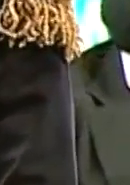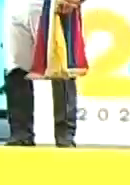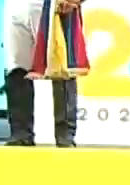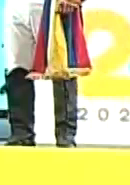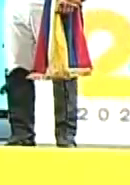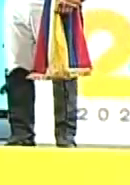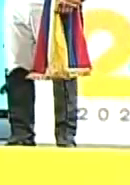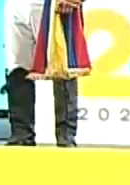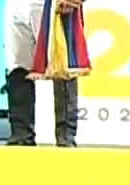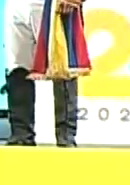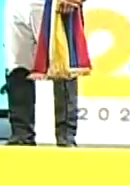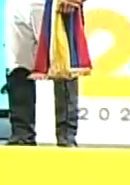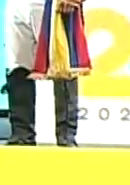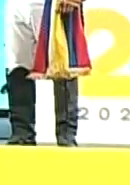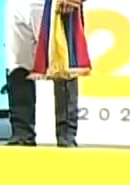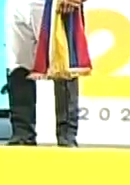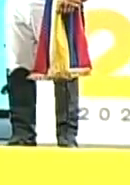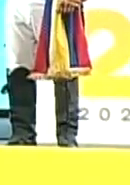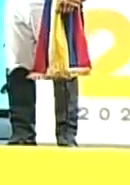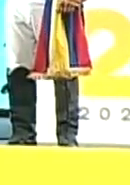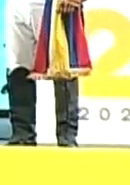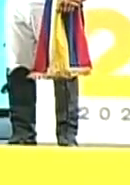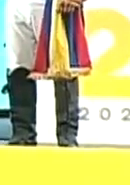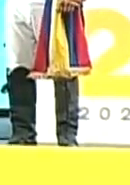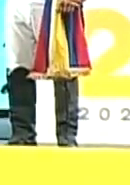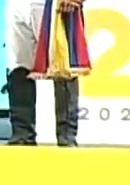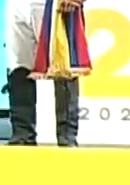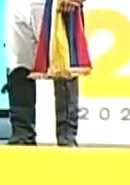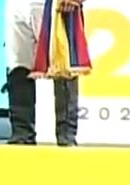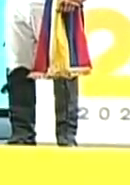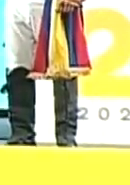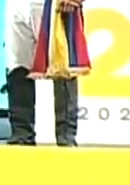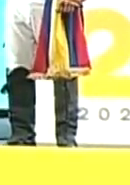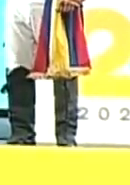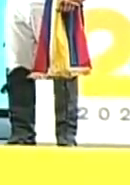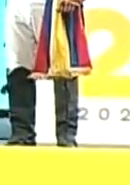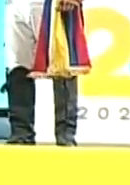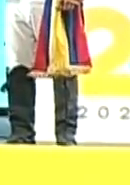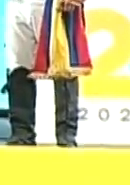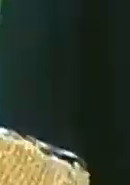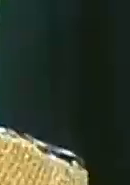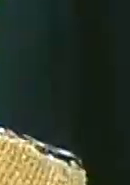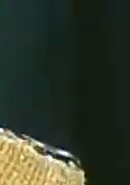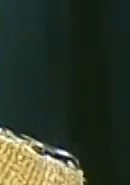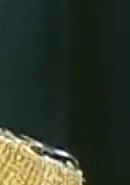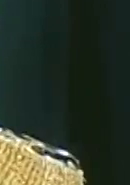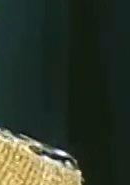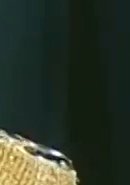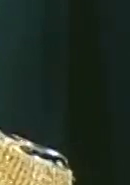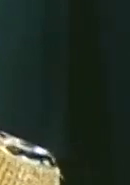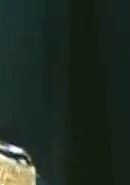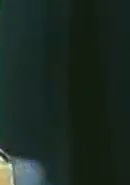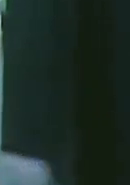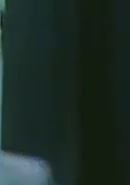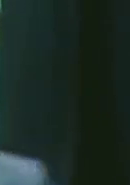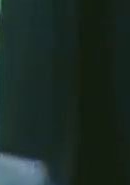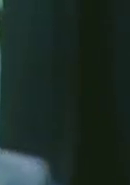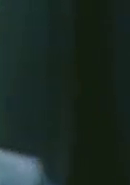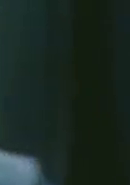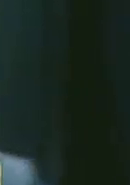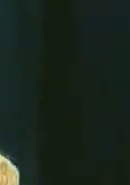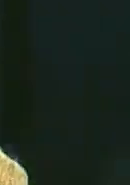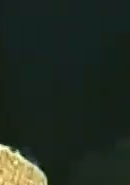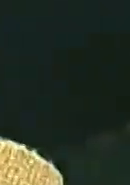Le repito, mi general, le repito que es necesaria su ayuda. Sin